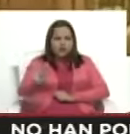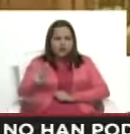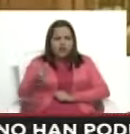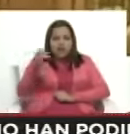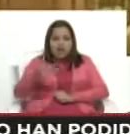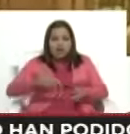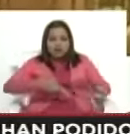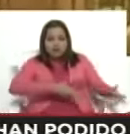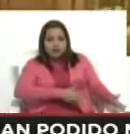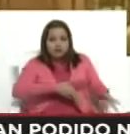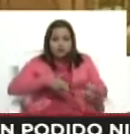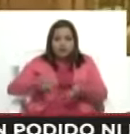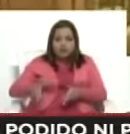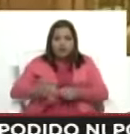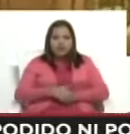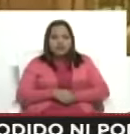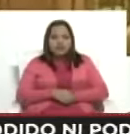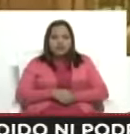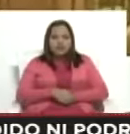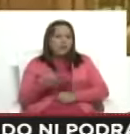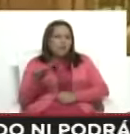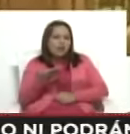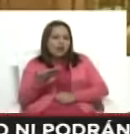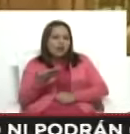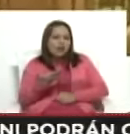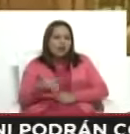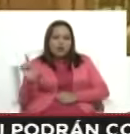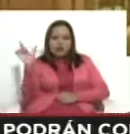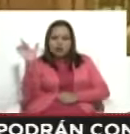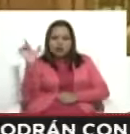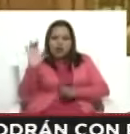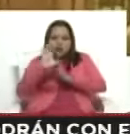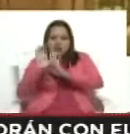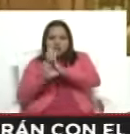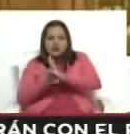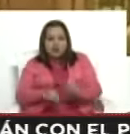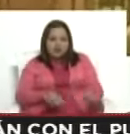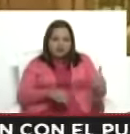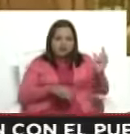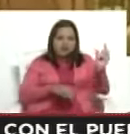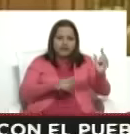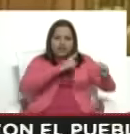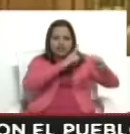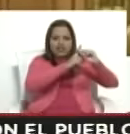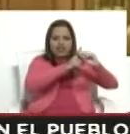ametralladoras, la Constitución y este Cristo.